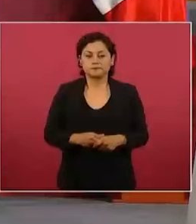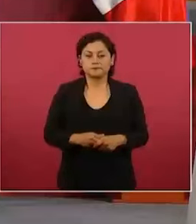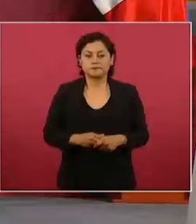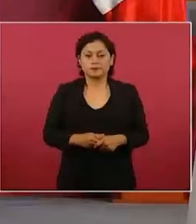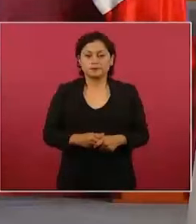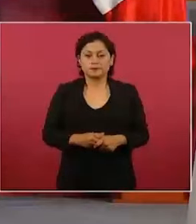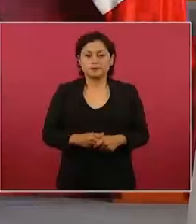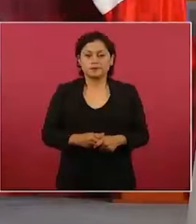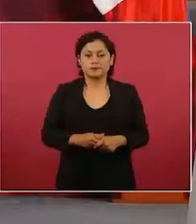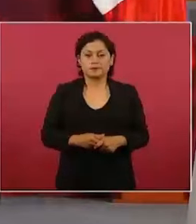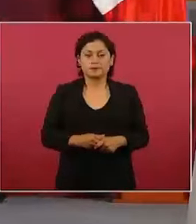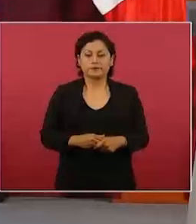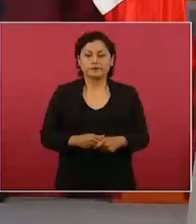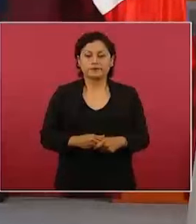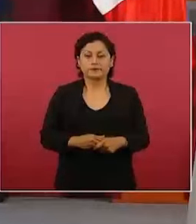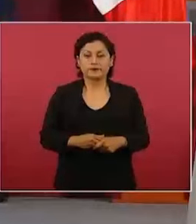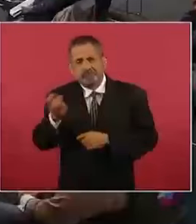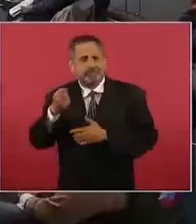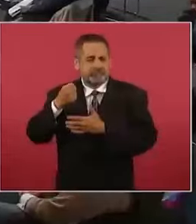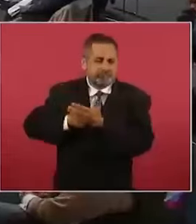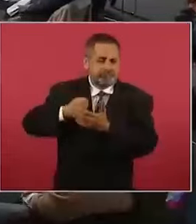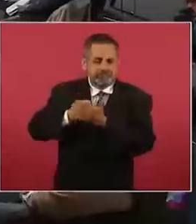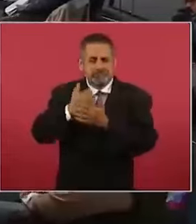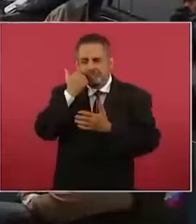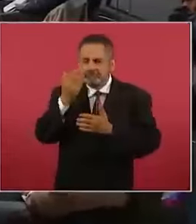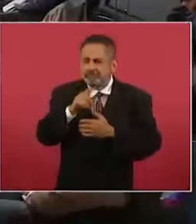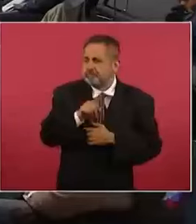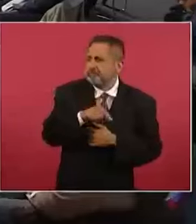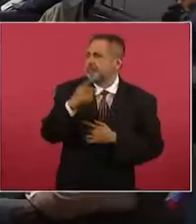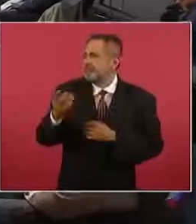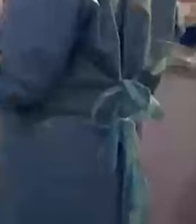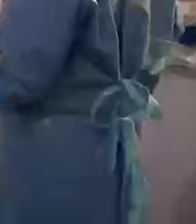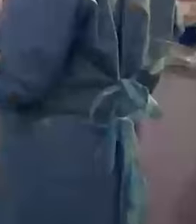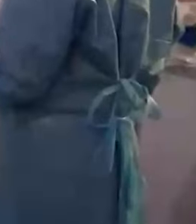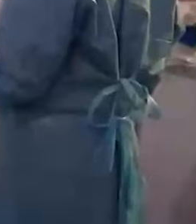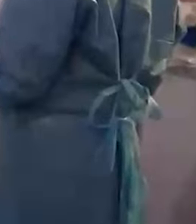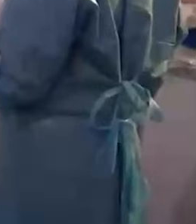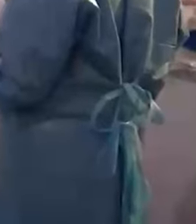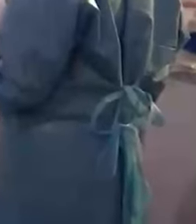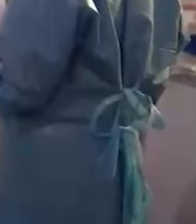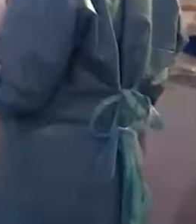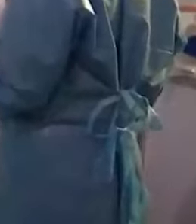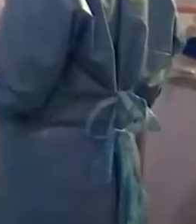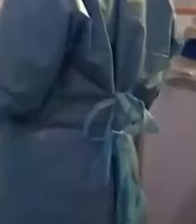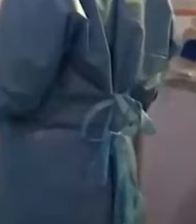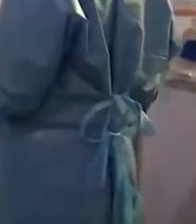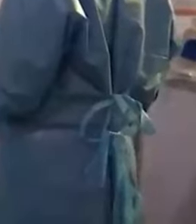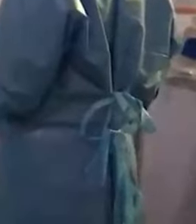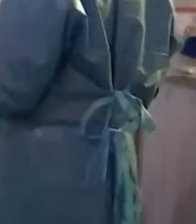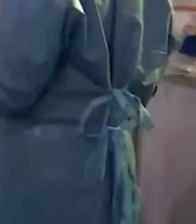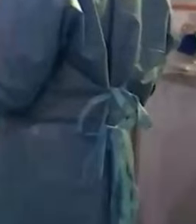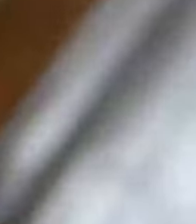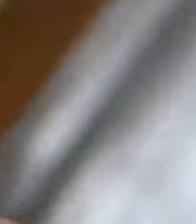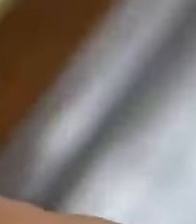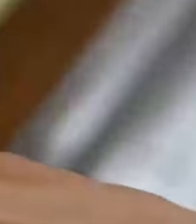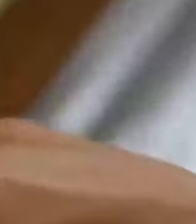estas declaraciones, al gobierno de la Cuarta Transformación aún le quedan algunos pendientes, entre los que destacan el establecimiento de un sistema de salud